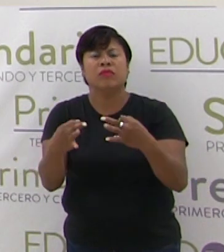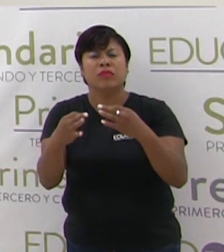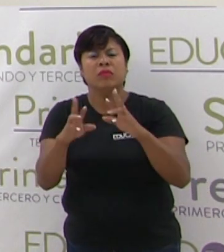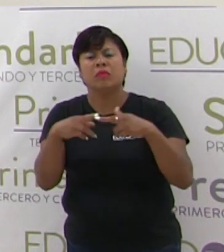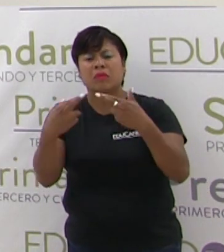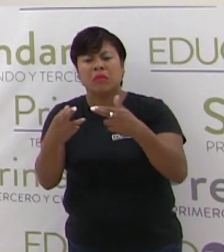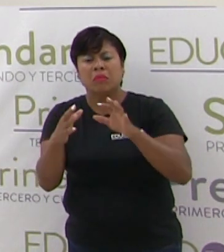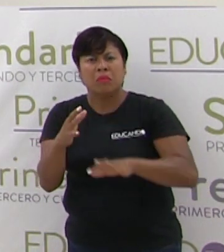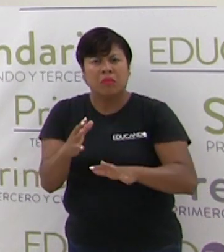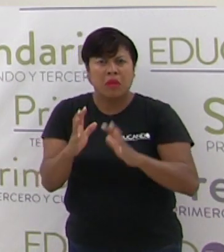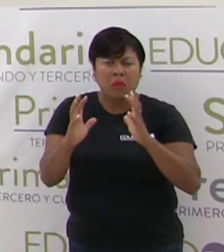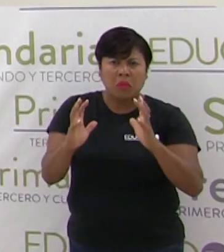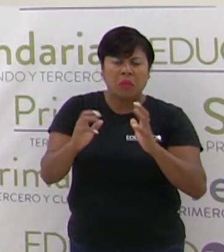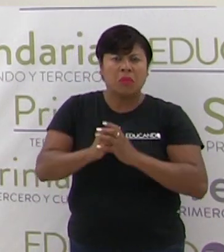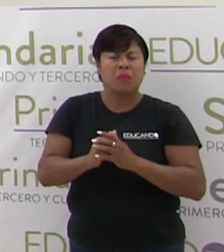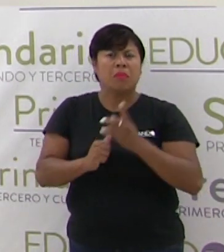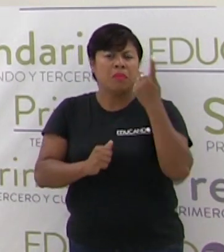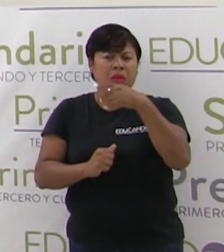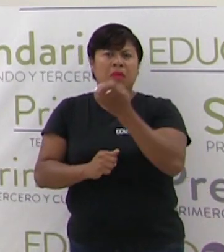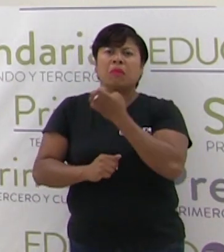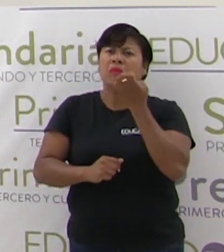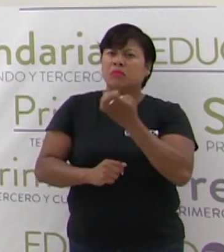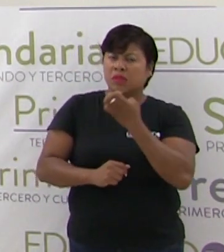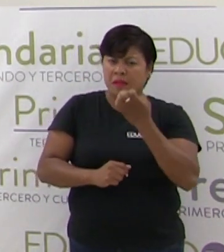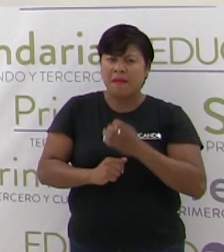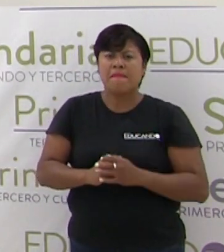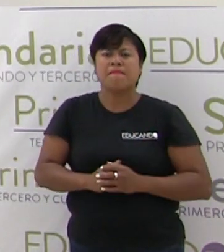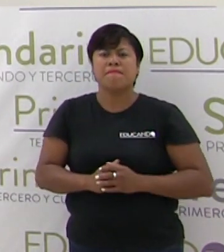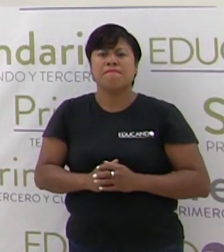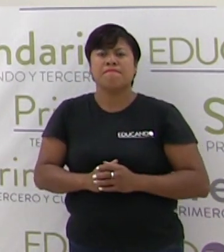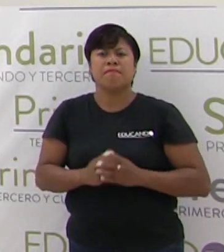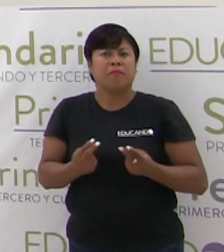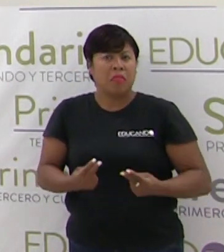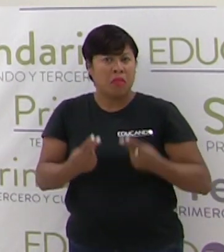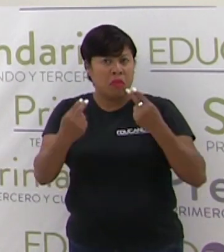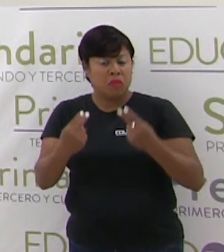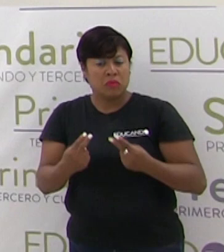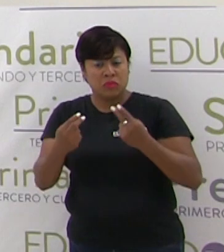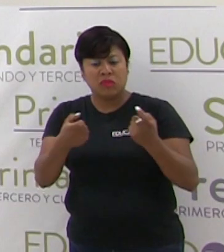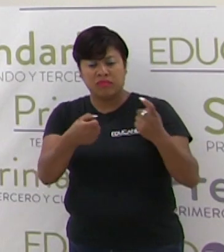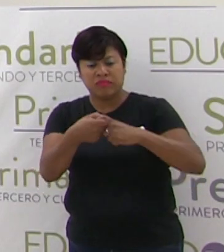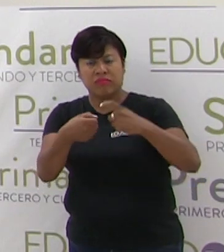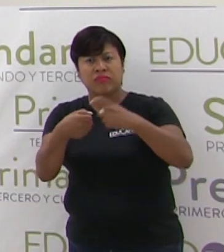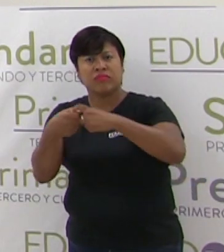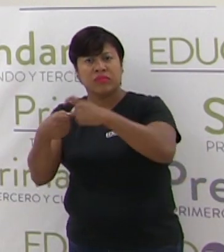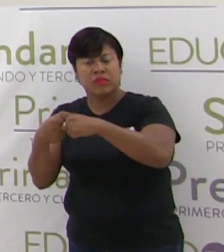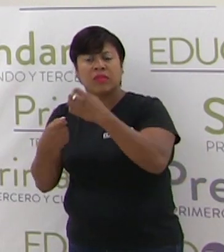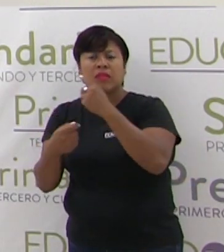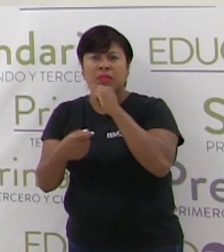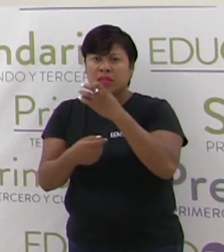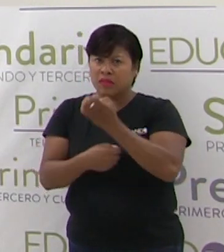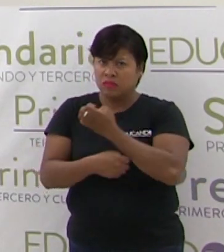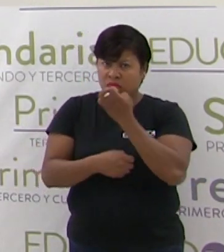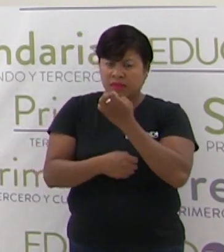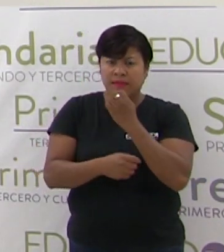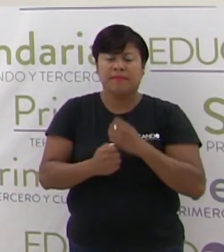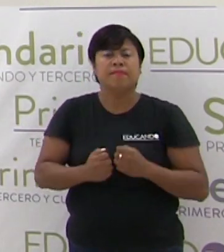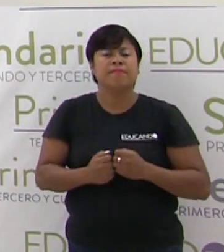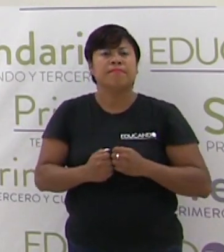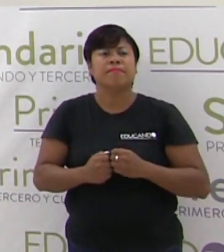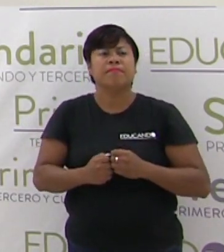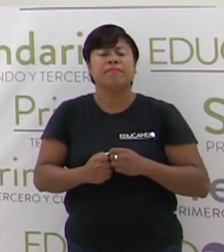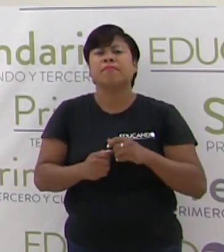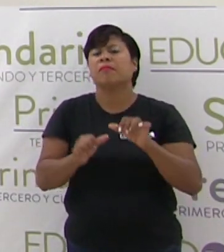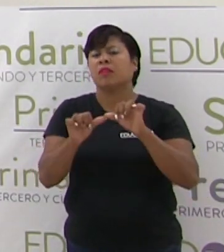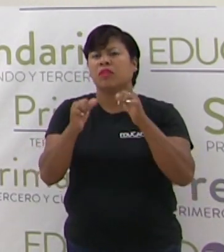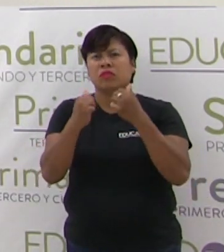regalaron algún balón para su escuela, los negocios que están alrededor de la escuela,